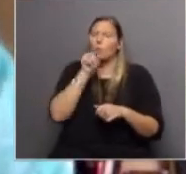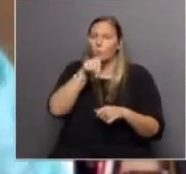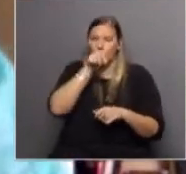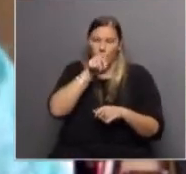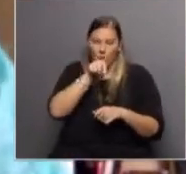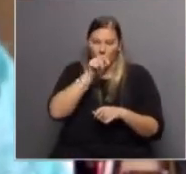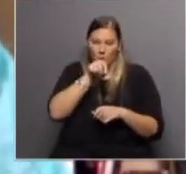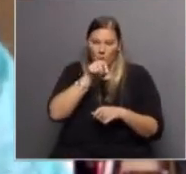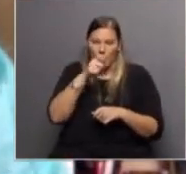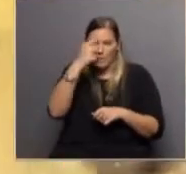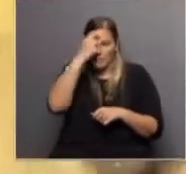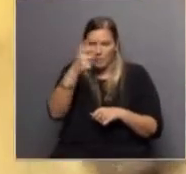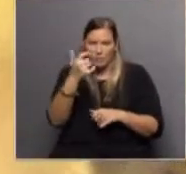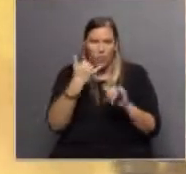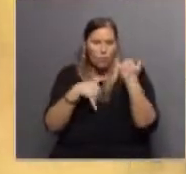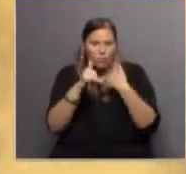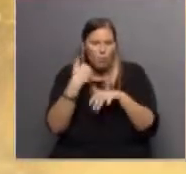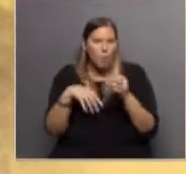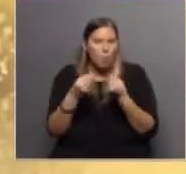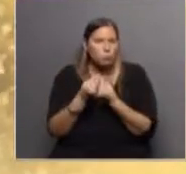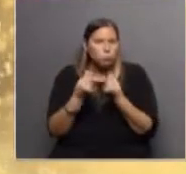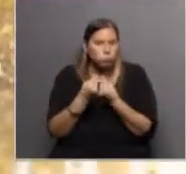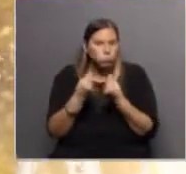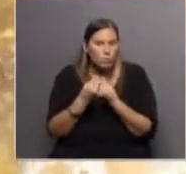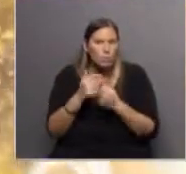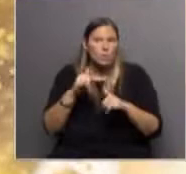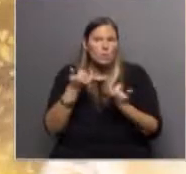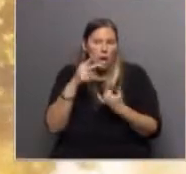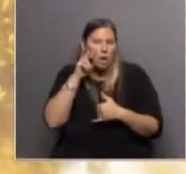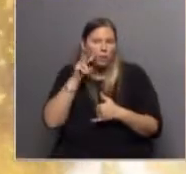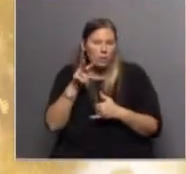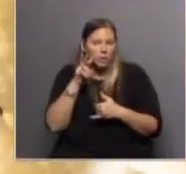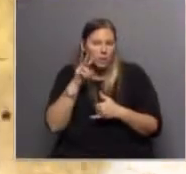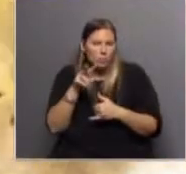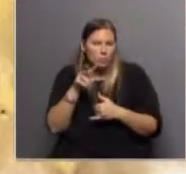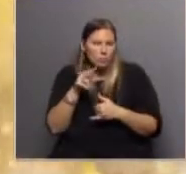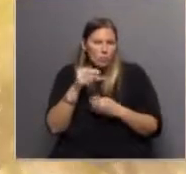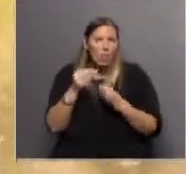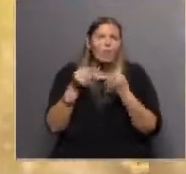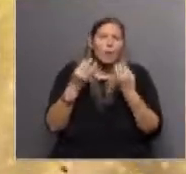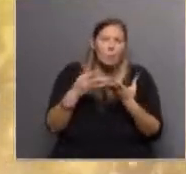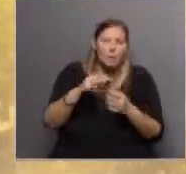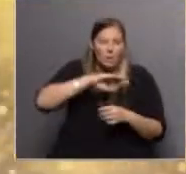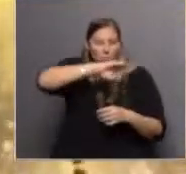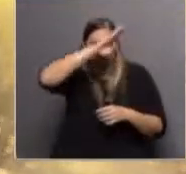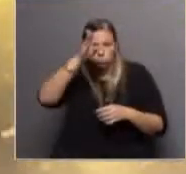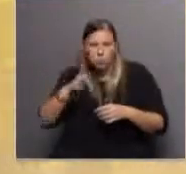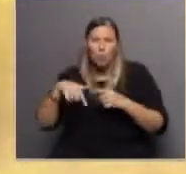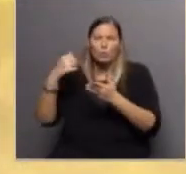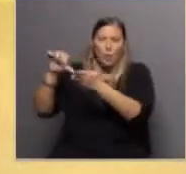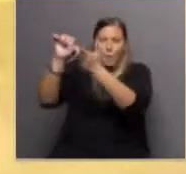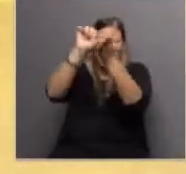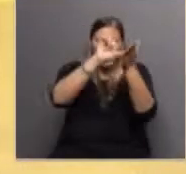un lugar donde los científicos nos informamos mucho, se veía viniendo mucho de, bueno, qué pasaba con las curvas, qué pasaba en otros lugares,